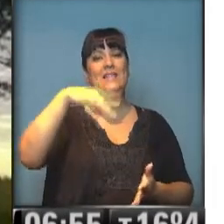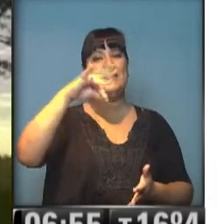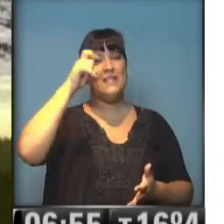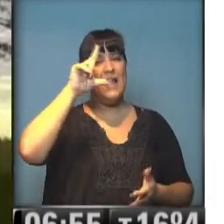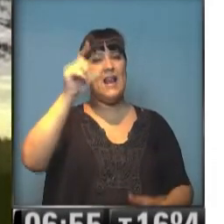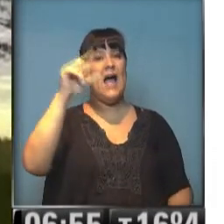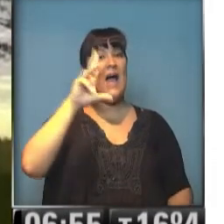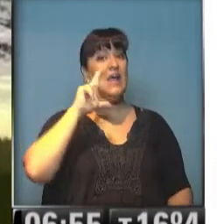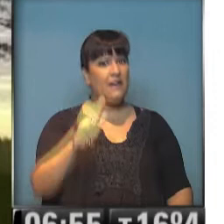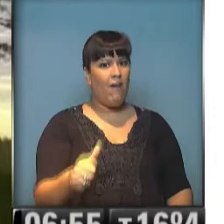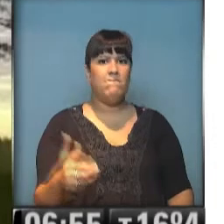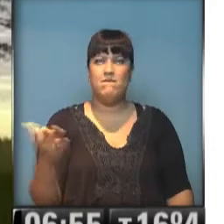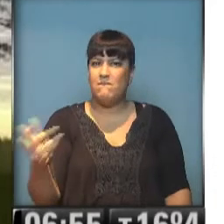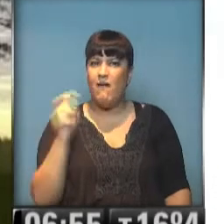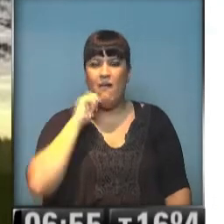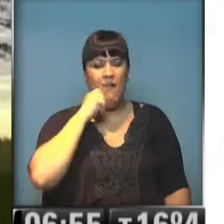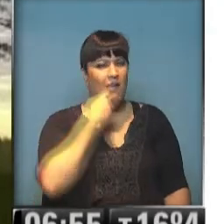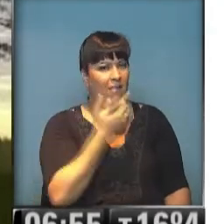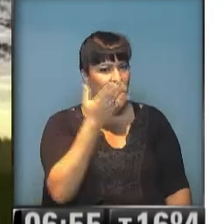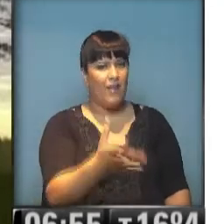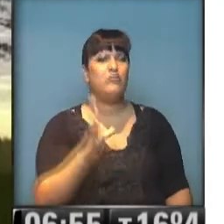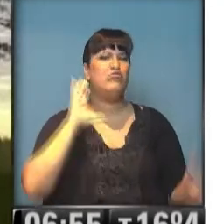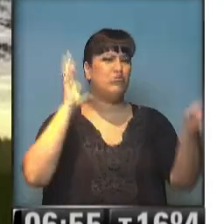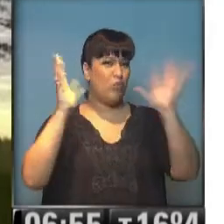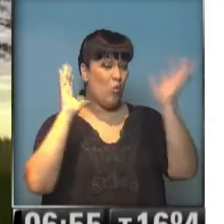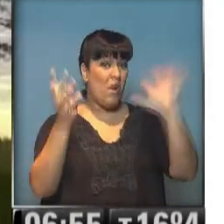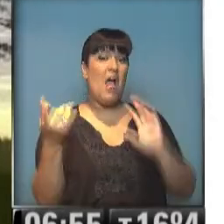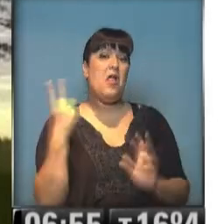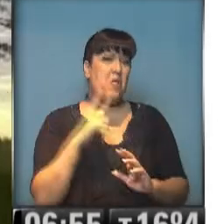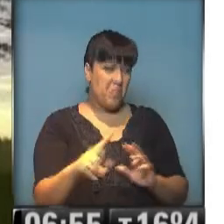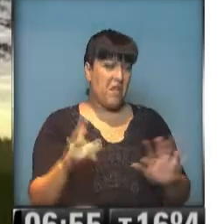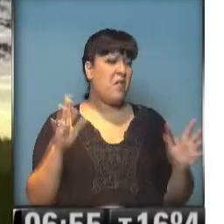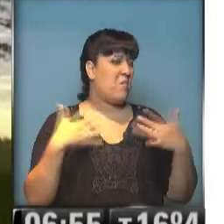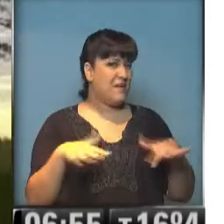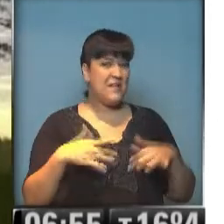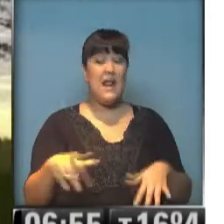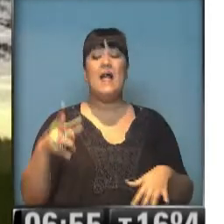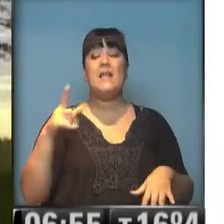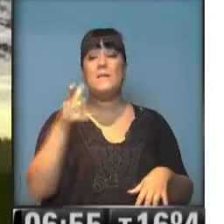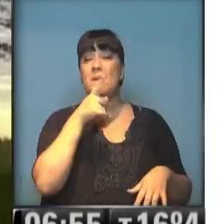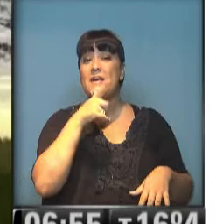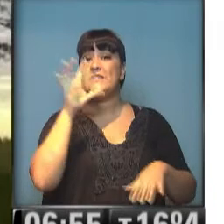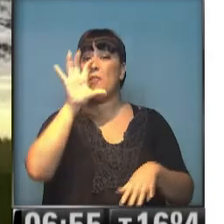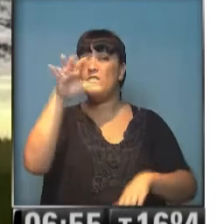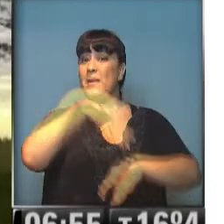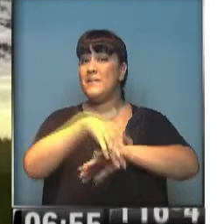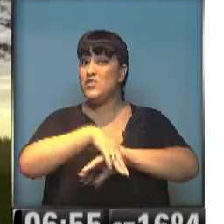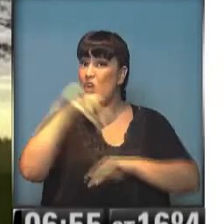Emanuel, qué lindo, bueno, un poquito de nubes, pero nada, no pasa Misiones, nada. ¿Será? ¿Misiones